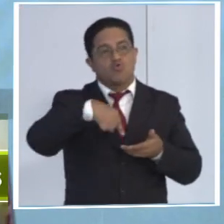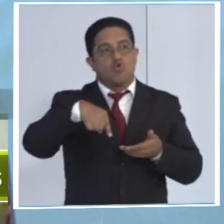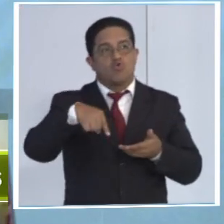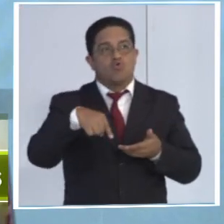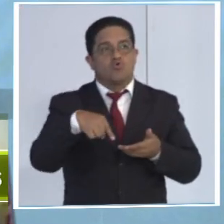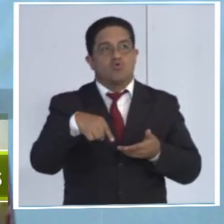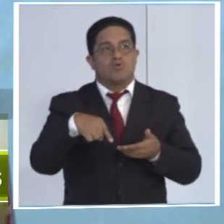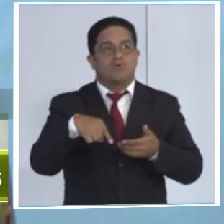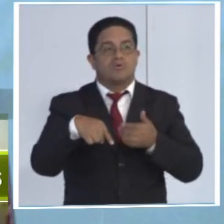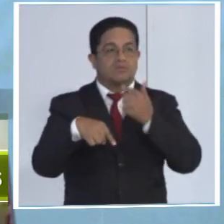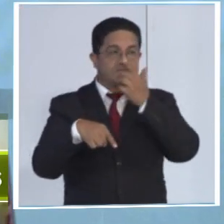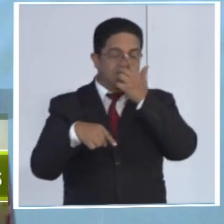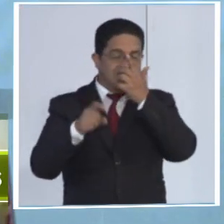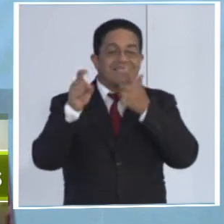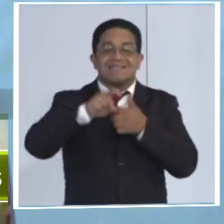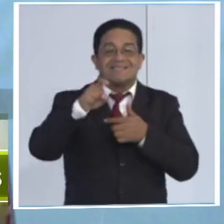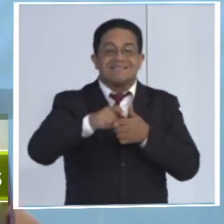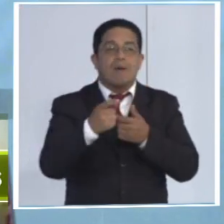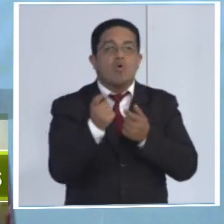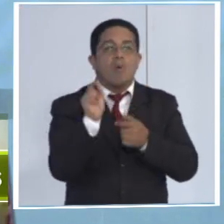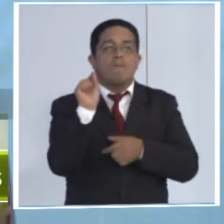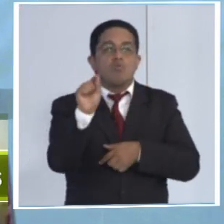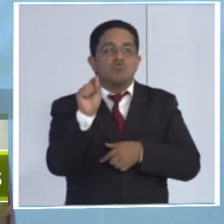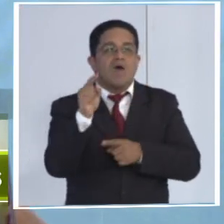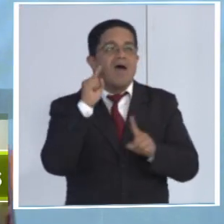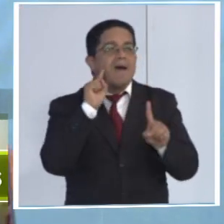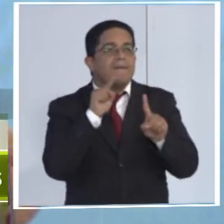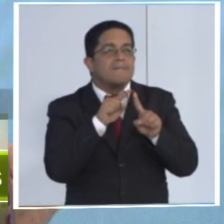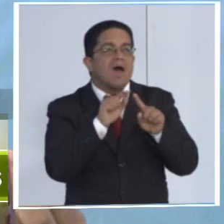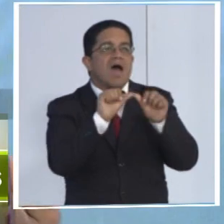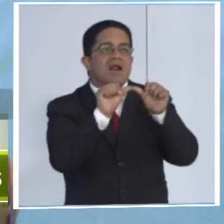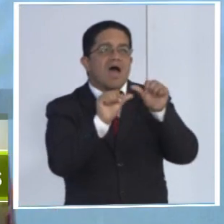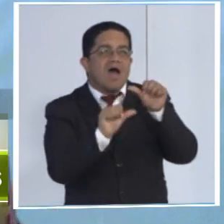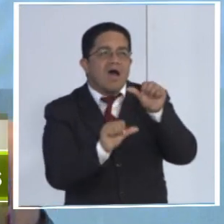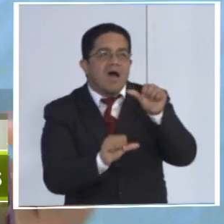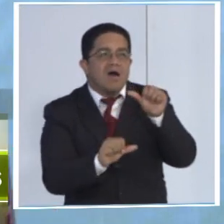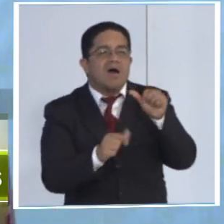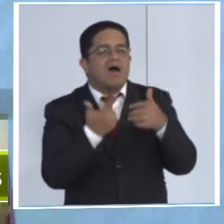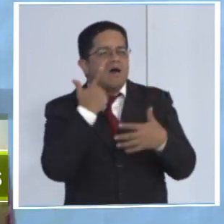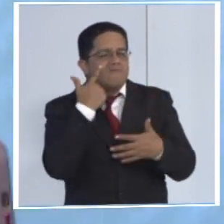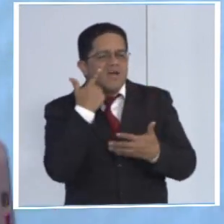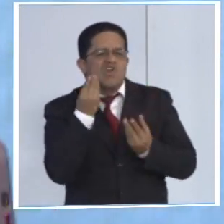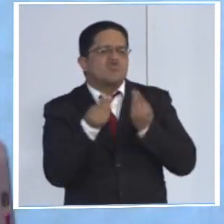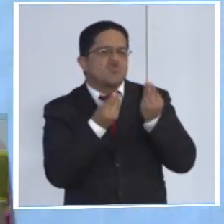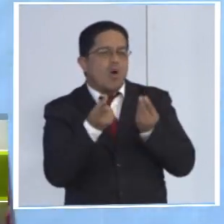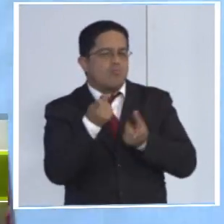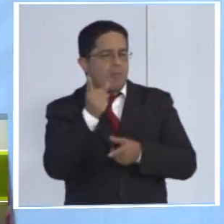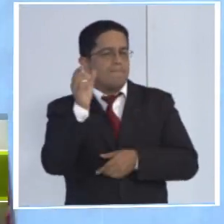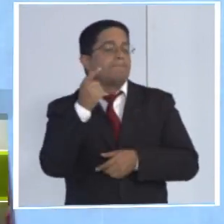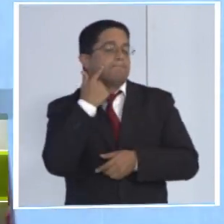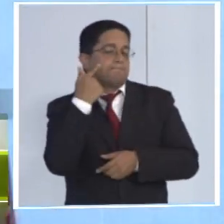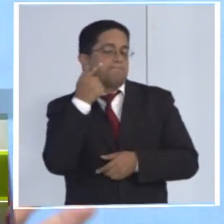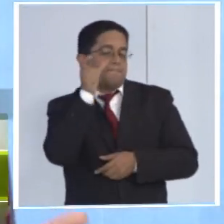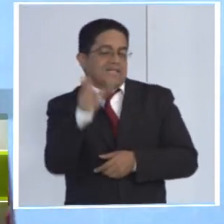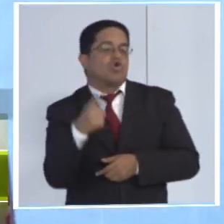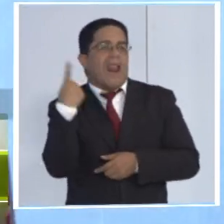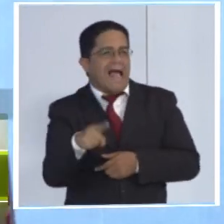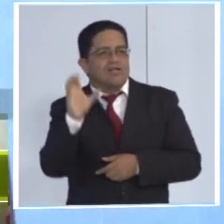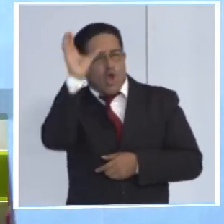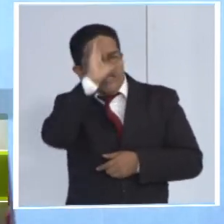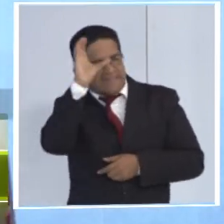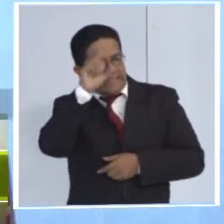identificamos un puntaje para nosotros hablar y diferenciar cómo es el estado de conciencia de esa persona. Ya en este